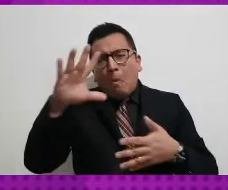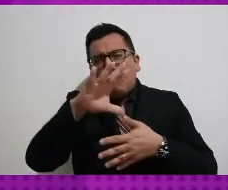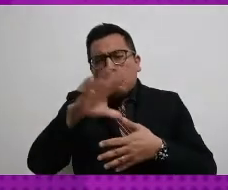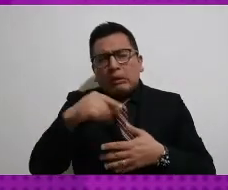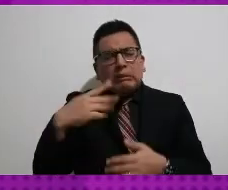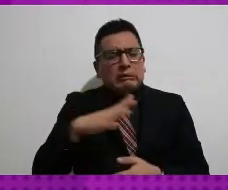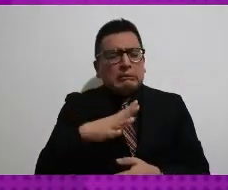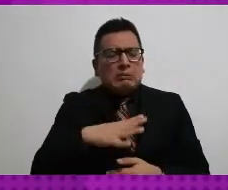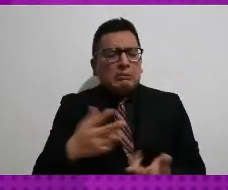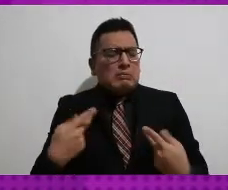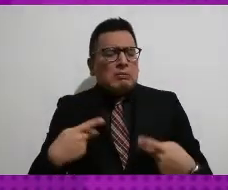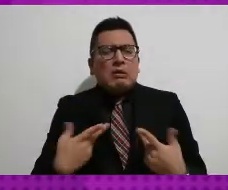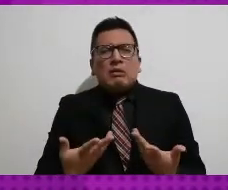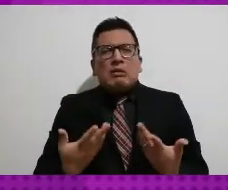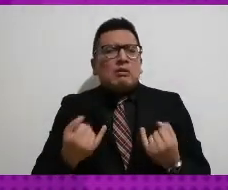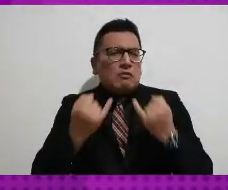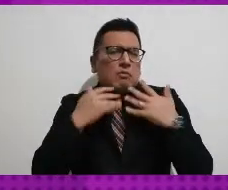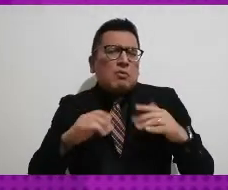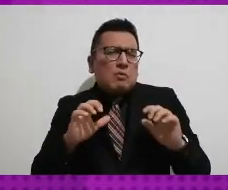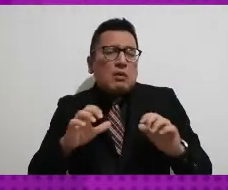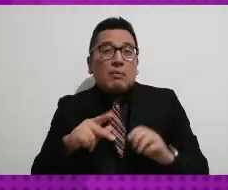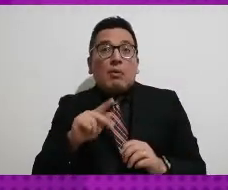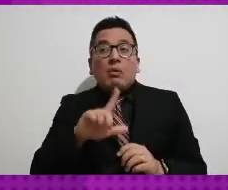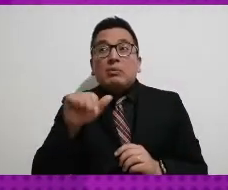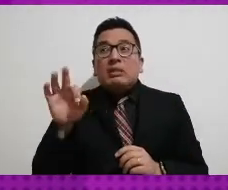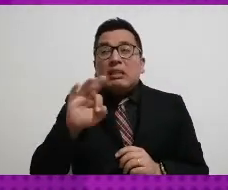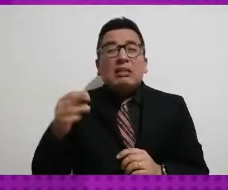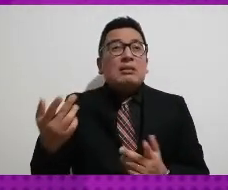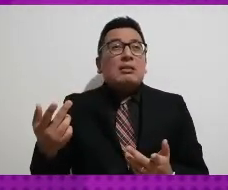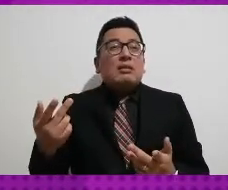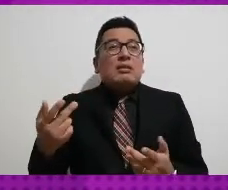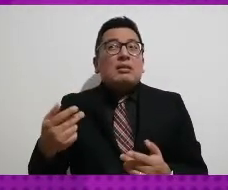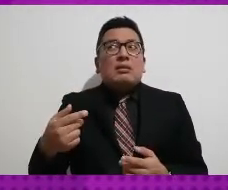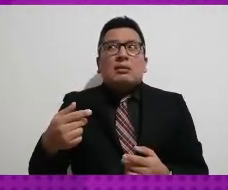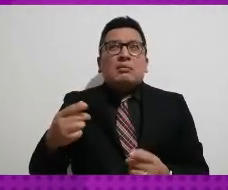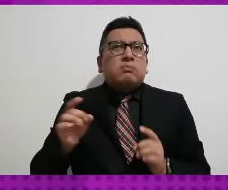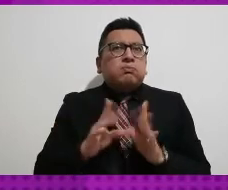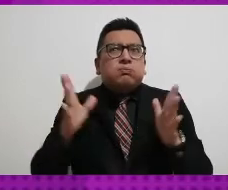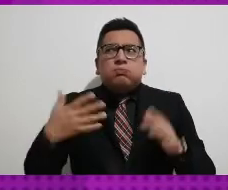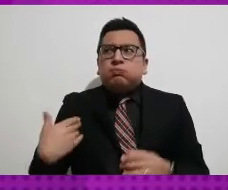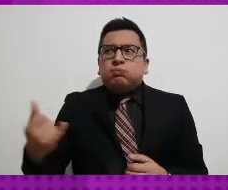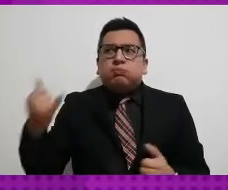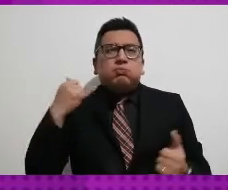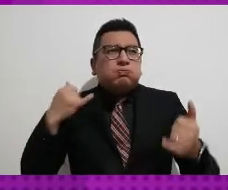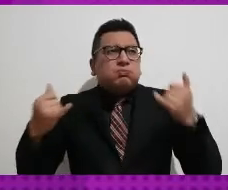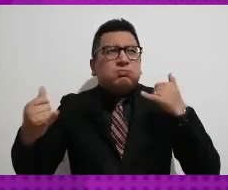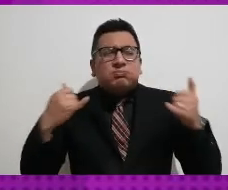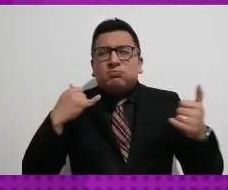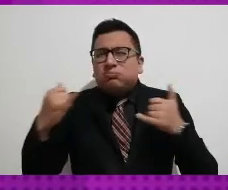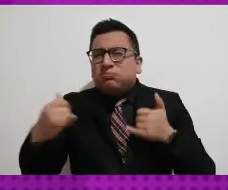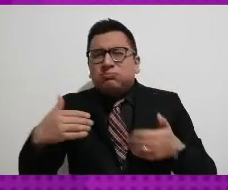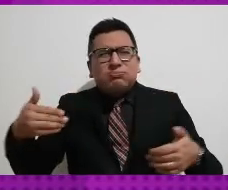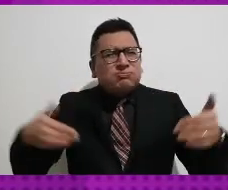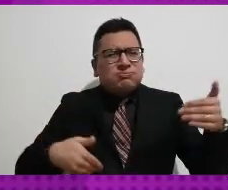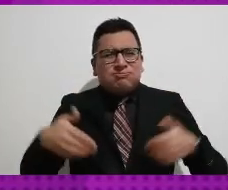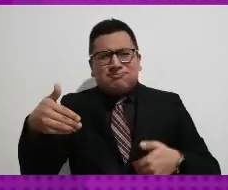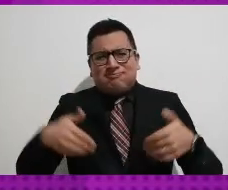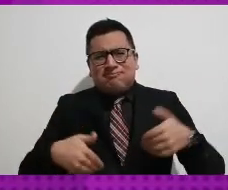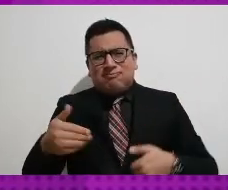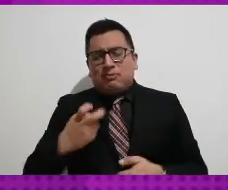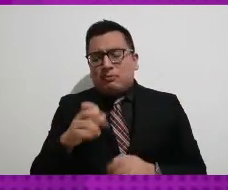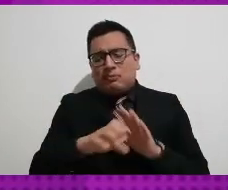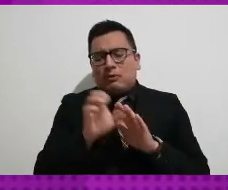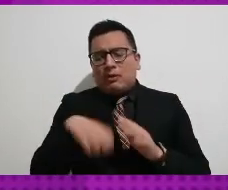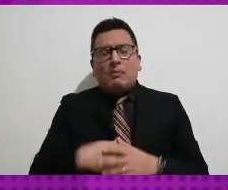personales, Más sin embargo, empiezas a recibir llamadas telefónicas. Y doy un ejemplo muy práctico. Desafortunadamente se